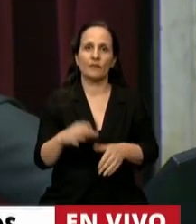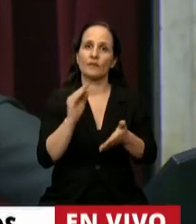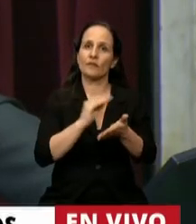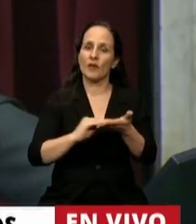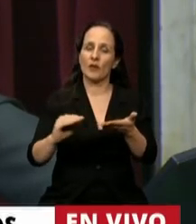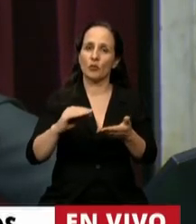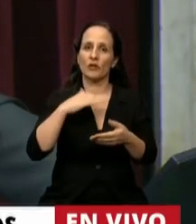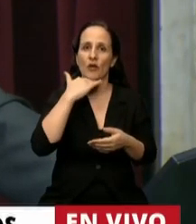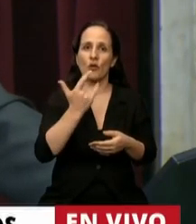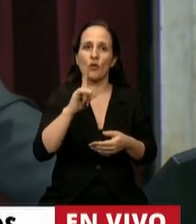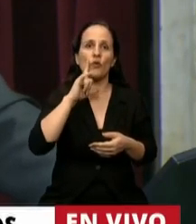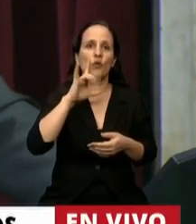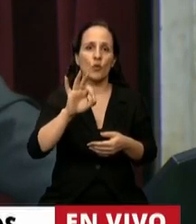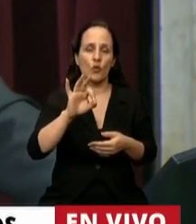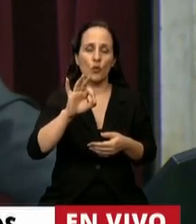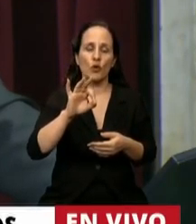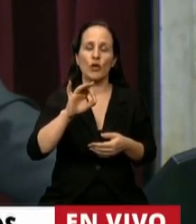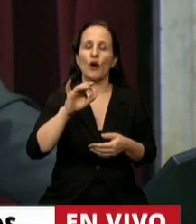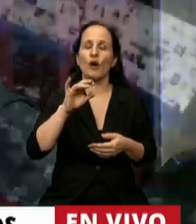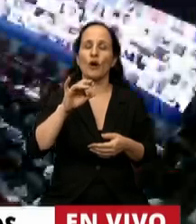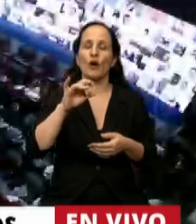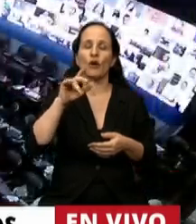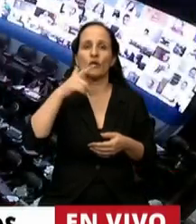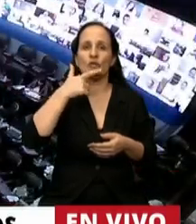Diputado Julio Enrique Saad.